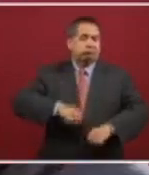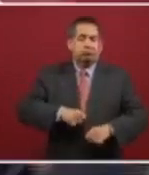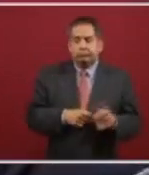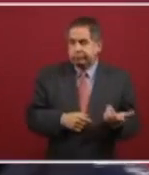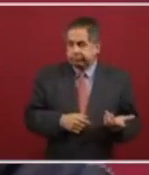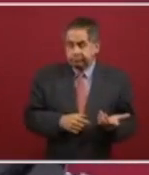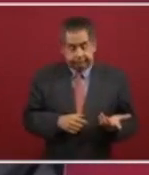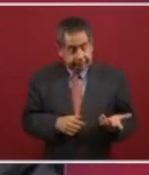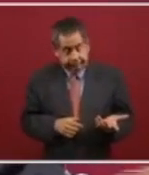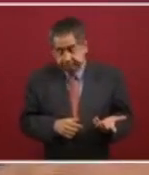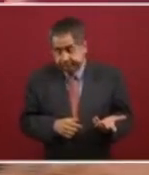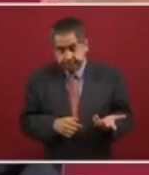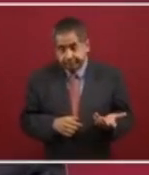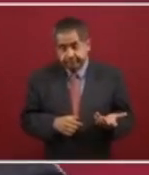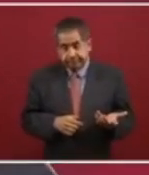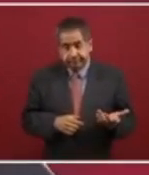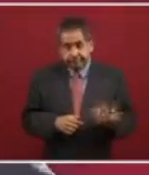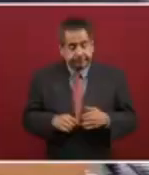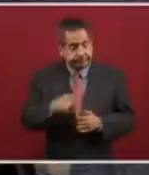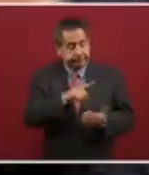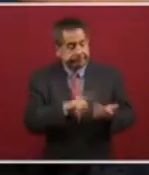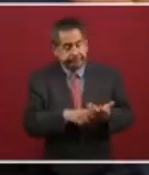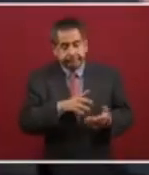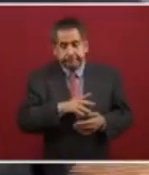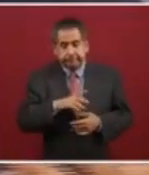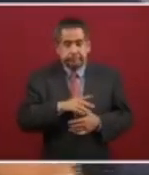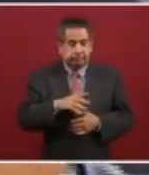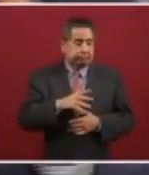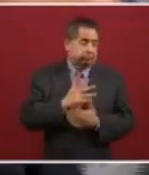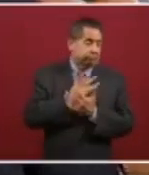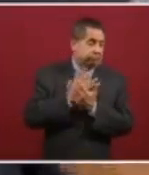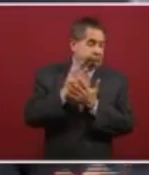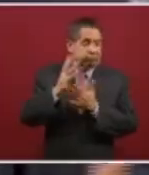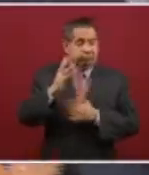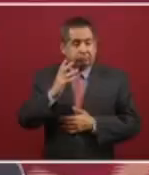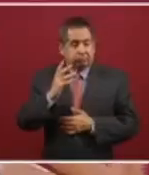Todavía tienen la arrogancia